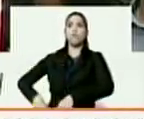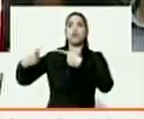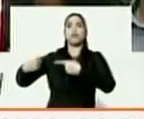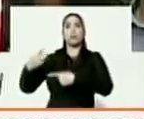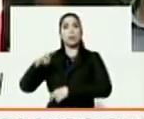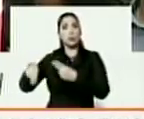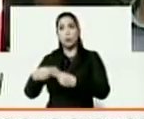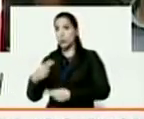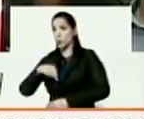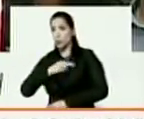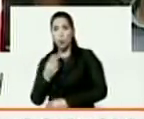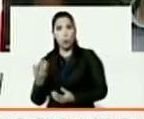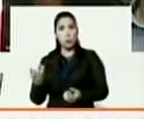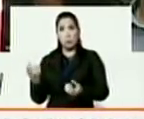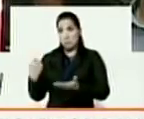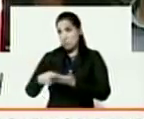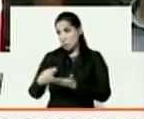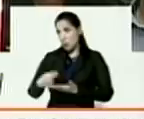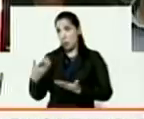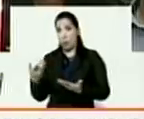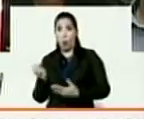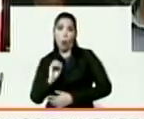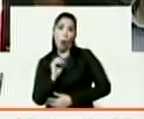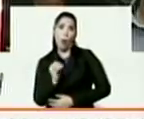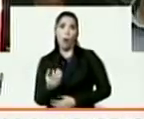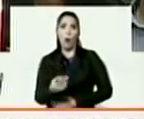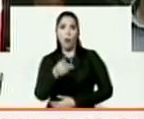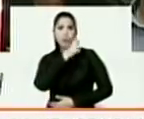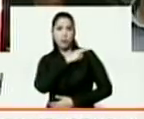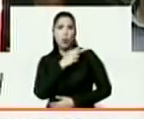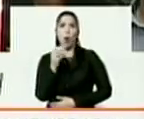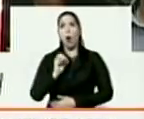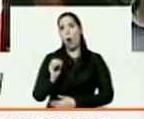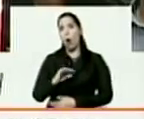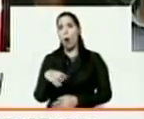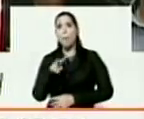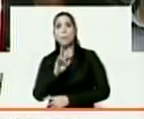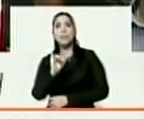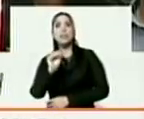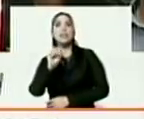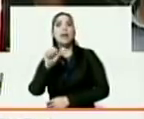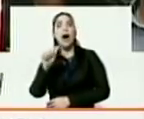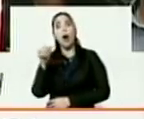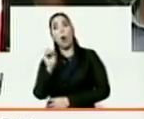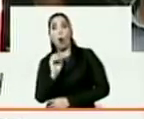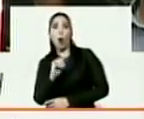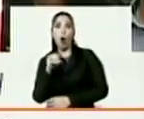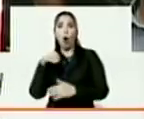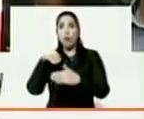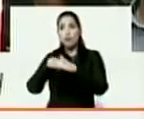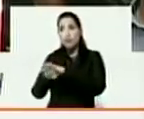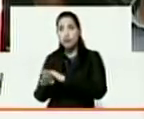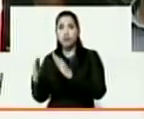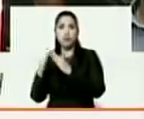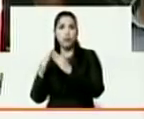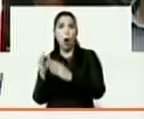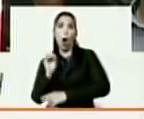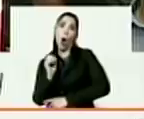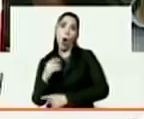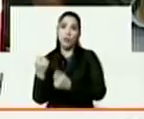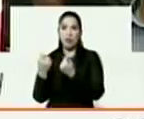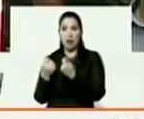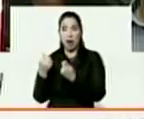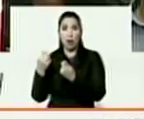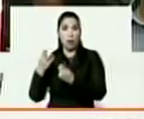ninguno de nosotros nos ofrecieron ni cargos ni visas ni residencia ni dinero